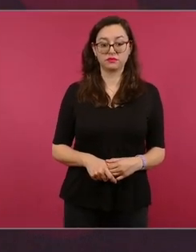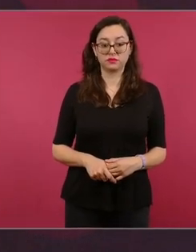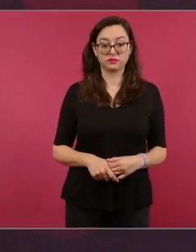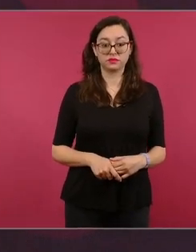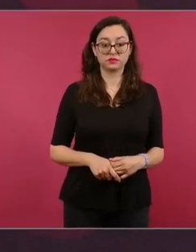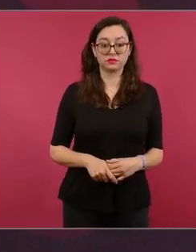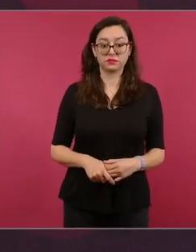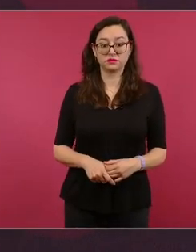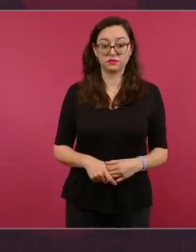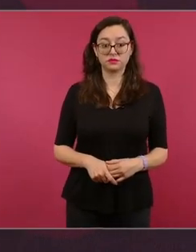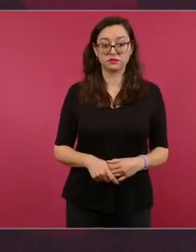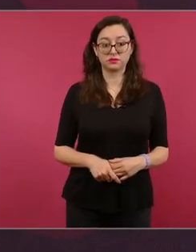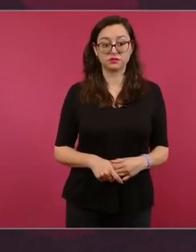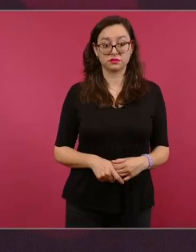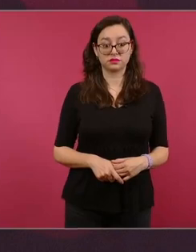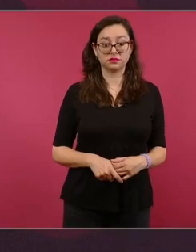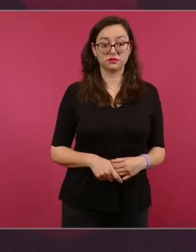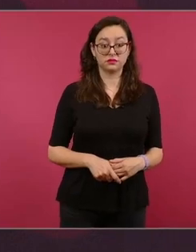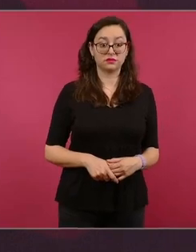Es